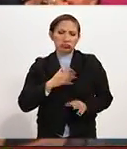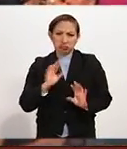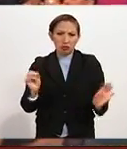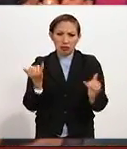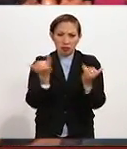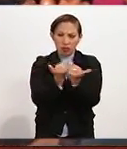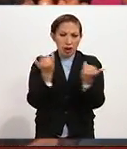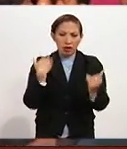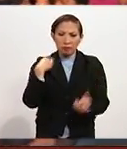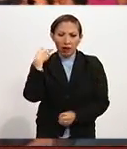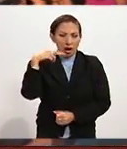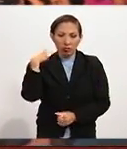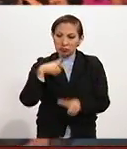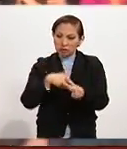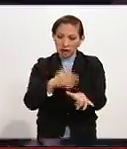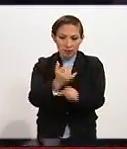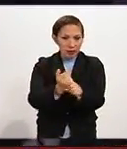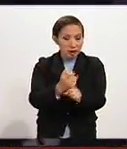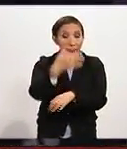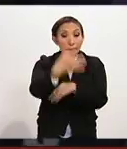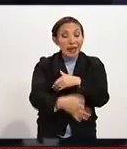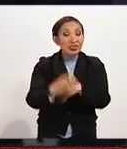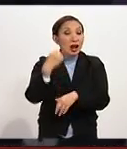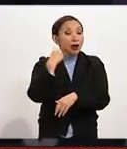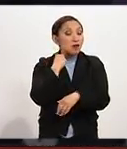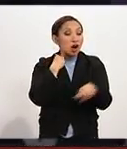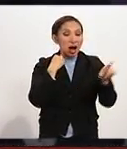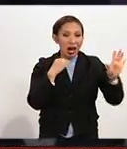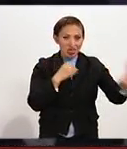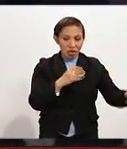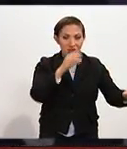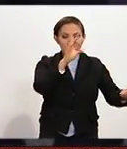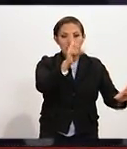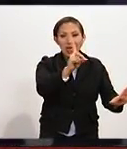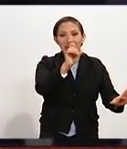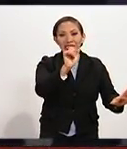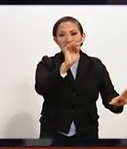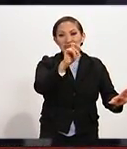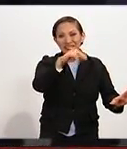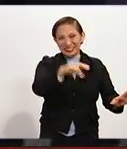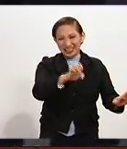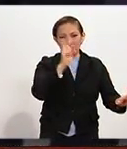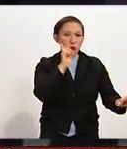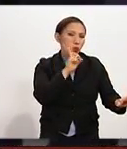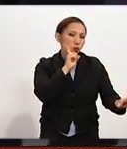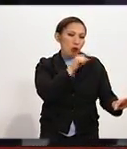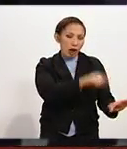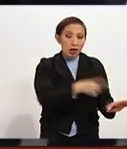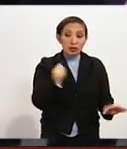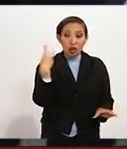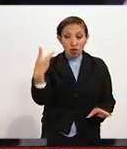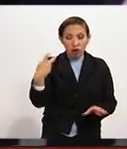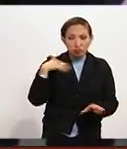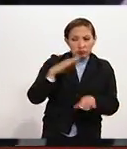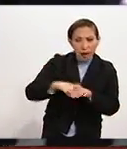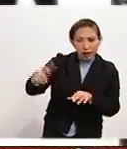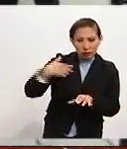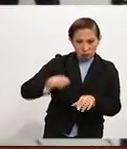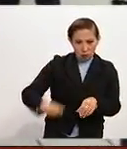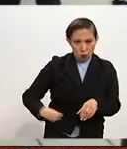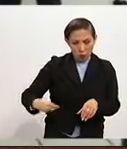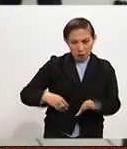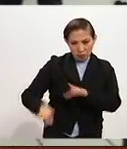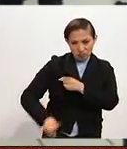que se continúa con la investigación. Mientras tanto, el abogado de Dafne Hernández informó que dos más de los implicados en